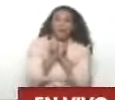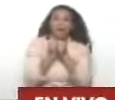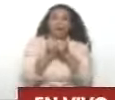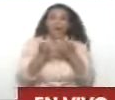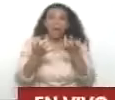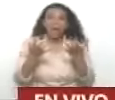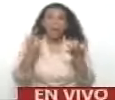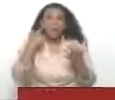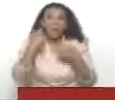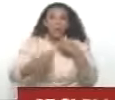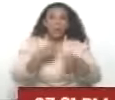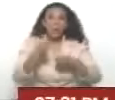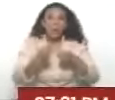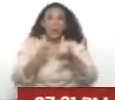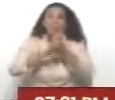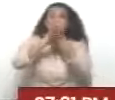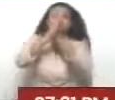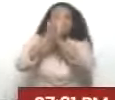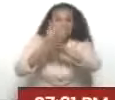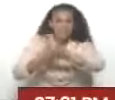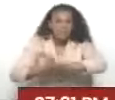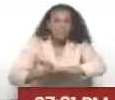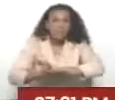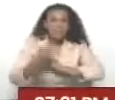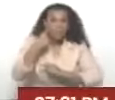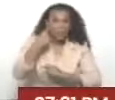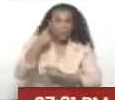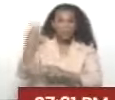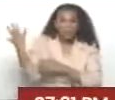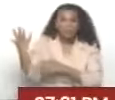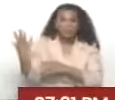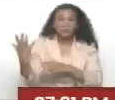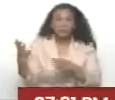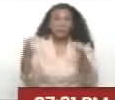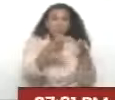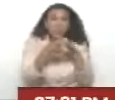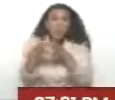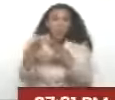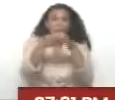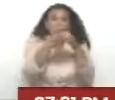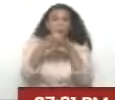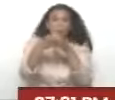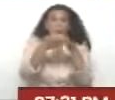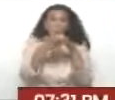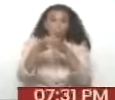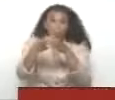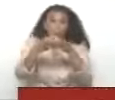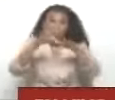Seguí trotando. Cuando terminamos, yo veo un establecimiento grande.